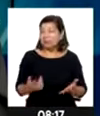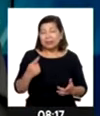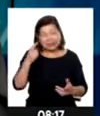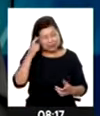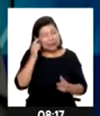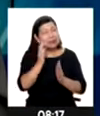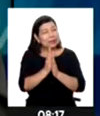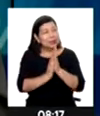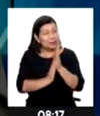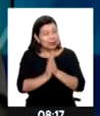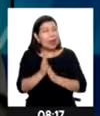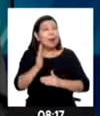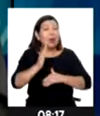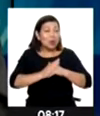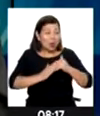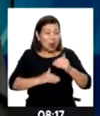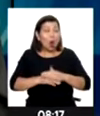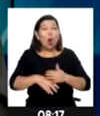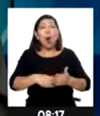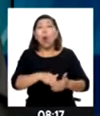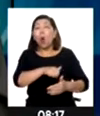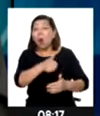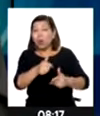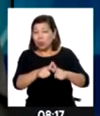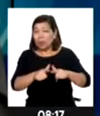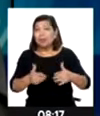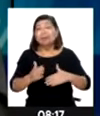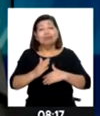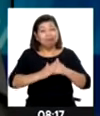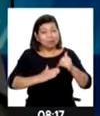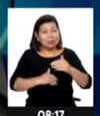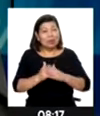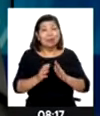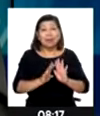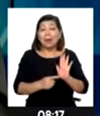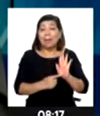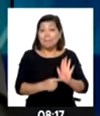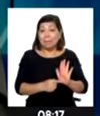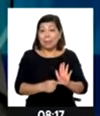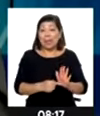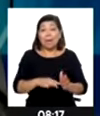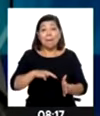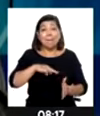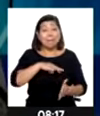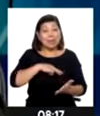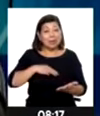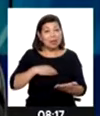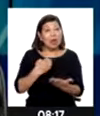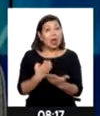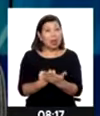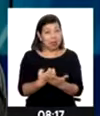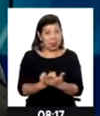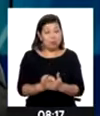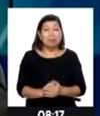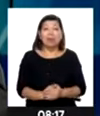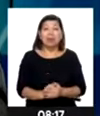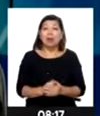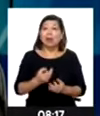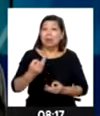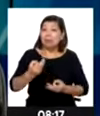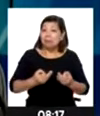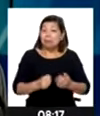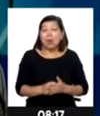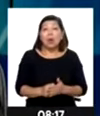ambicioso plan de construcción de cárceles que pronto vamos a presentarlo al Ministerio de Economía para que disponga el